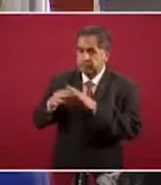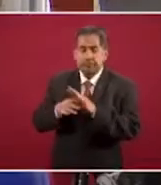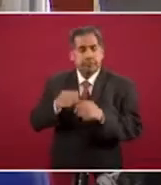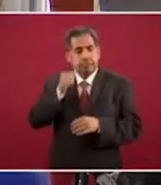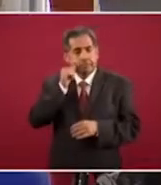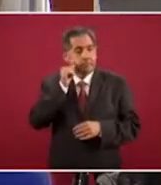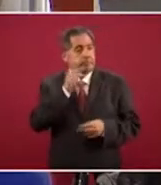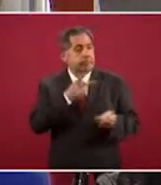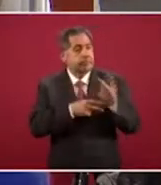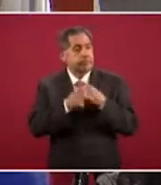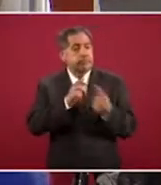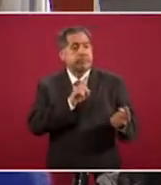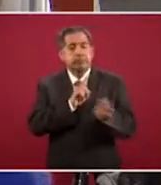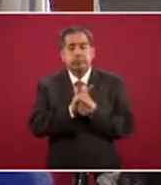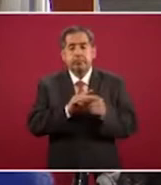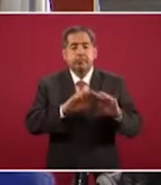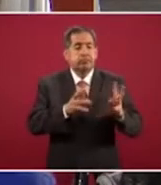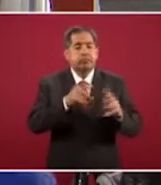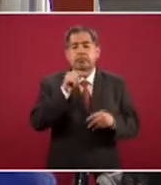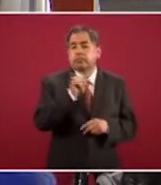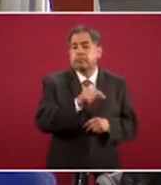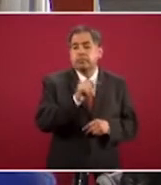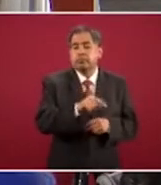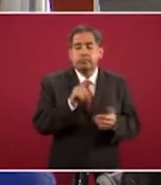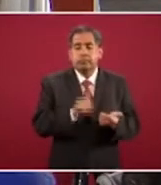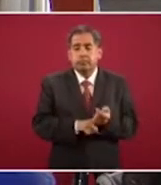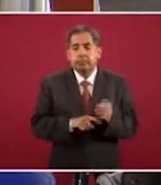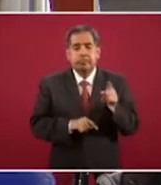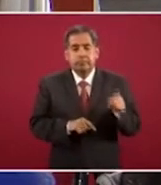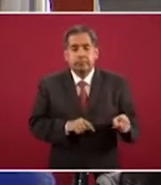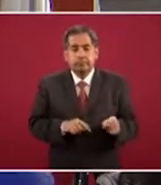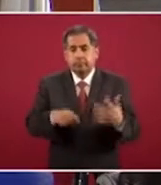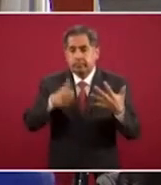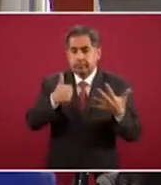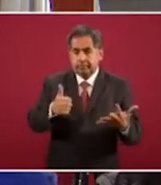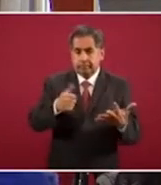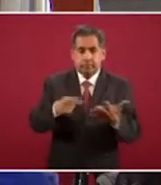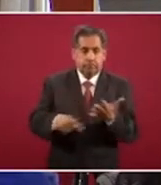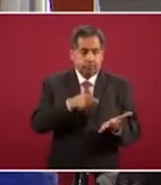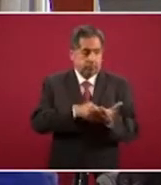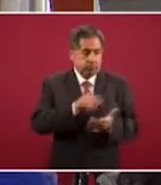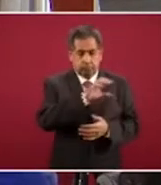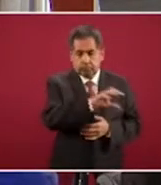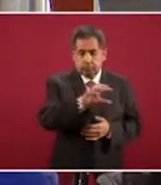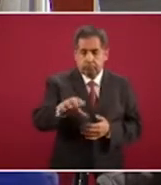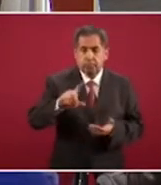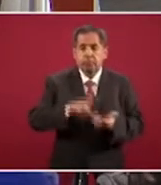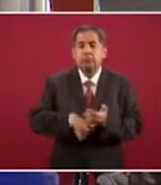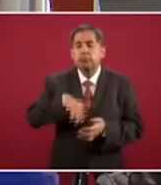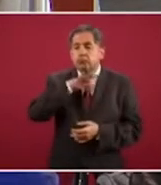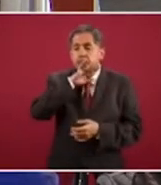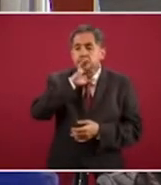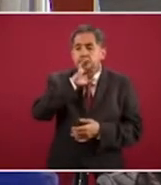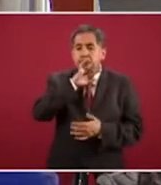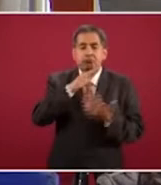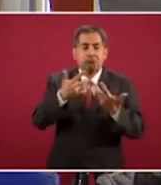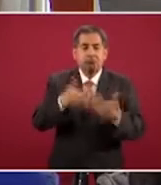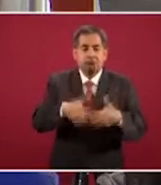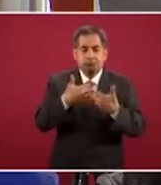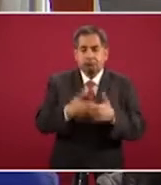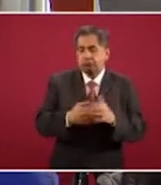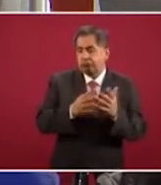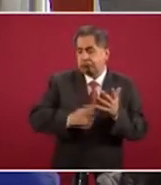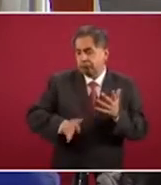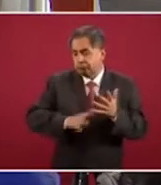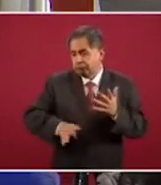a los ciudadanos afectados en 6 regiones del país por la contaminación industrial, donde